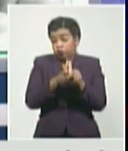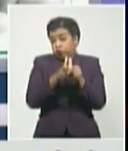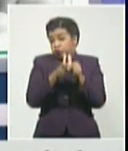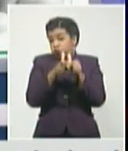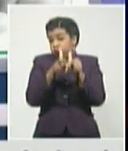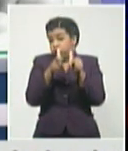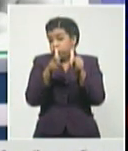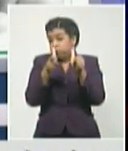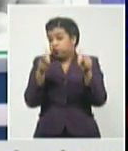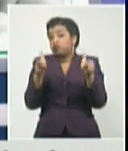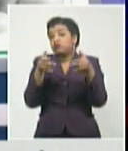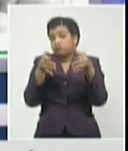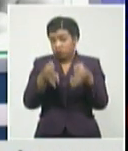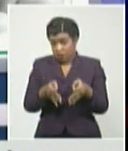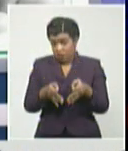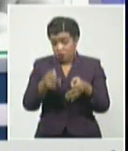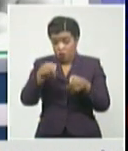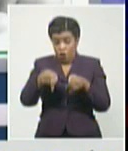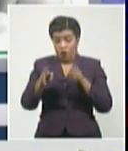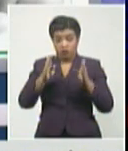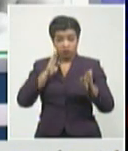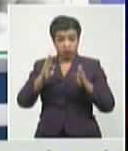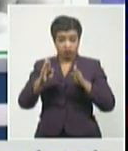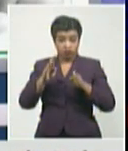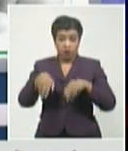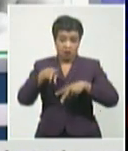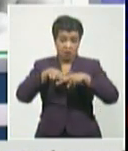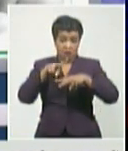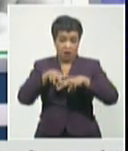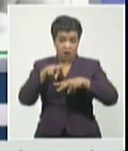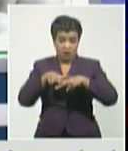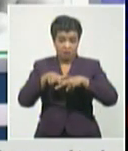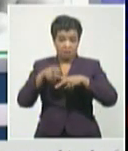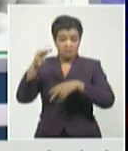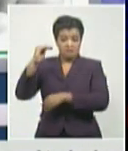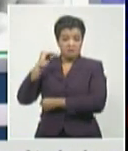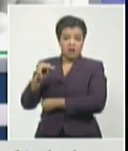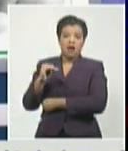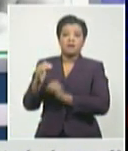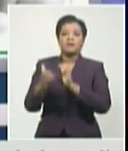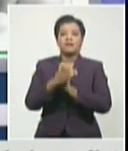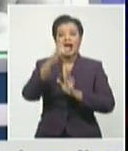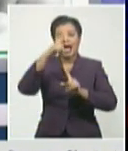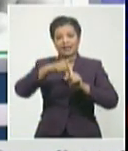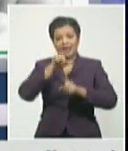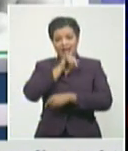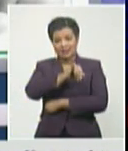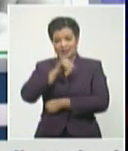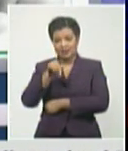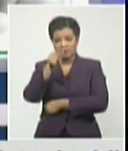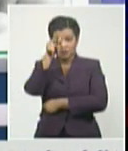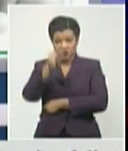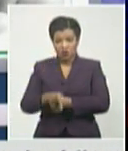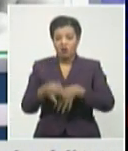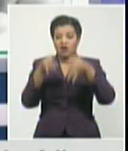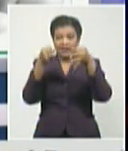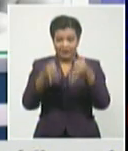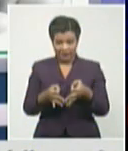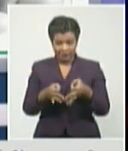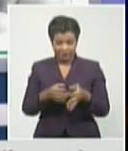en una jornada para la capital del país seguida de matanzas con 66 casos autóctonos